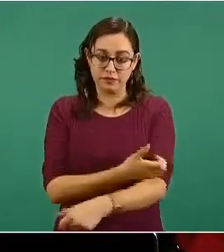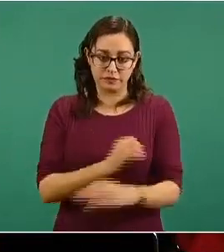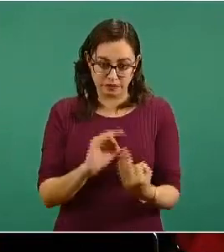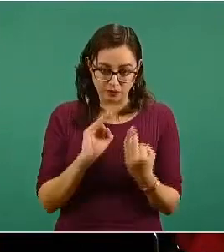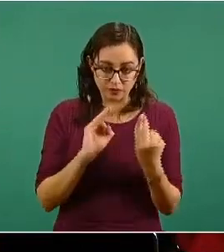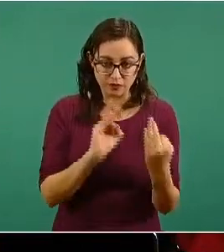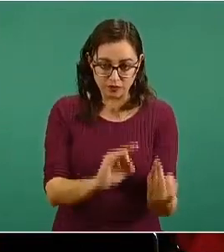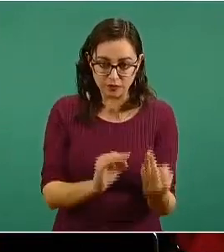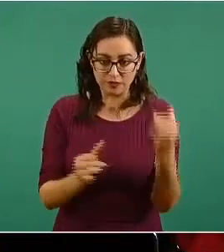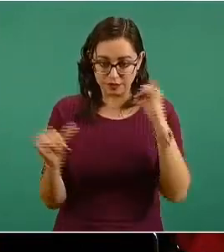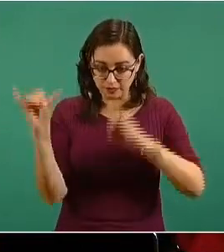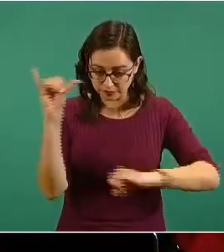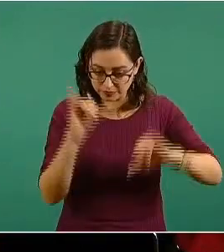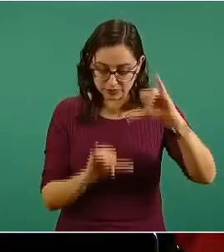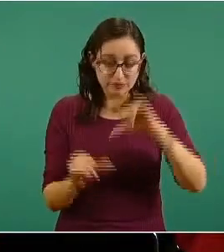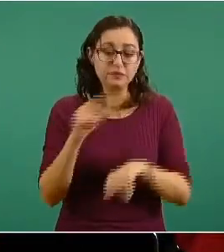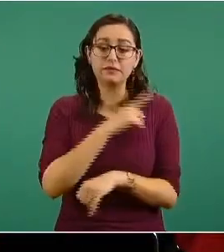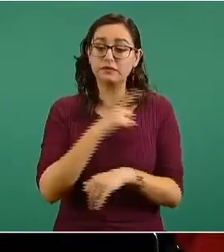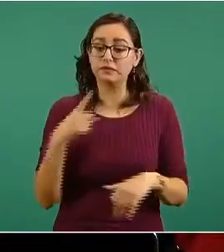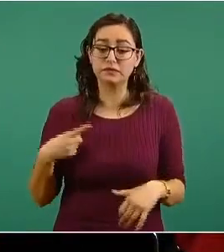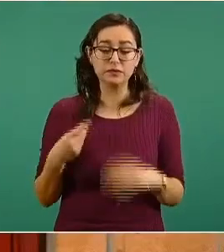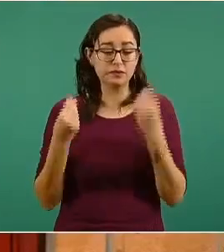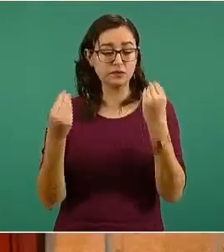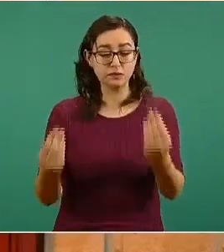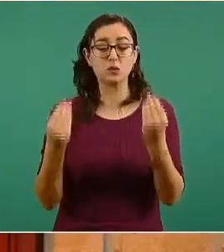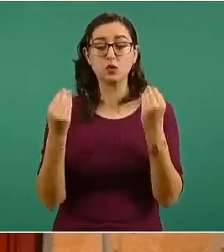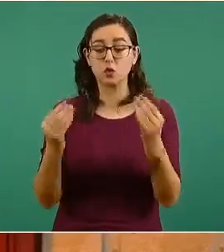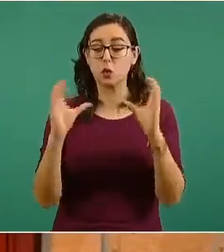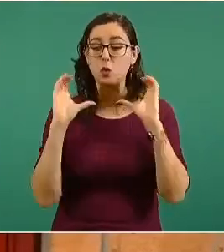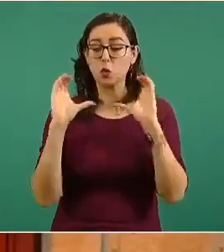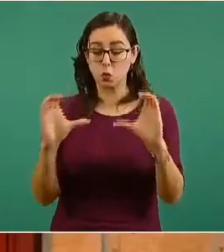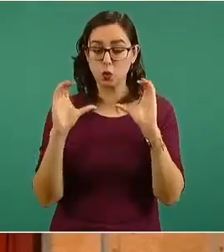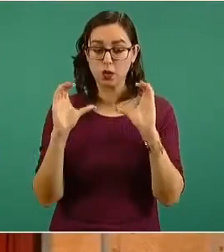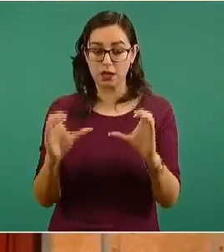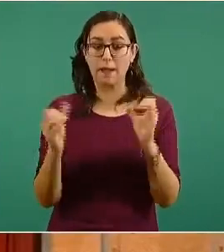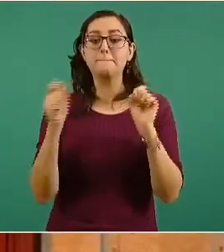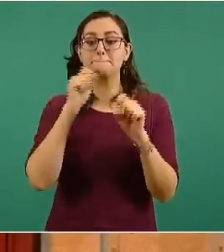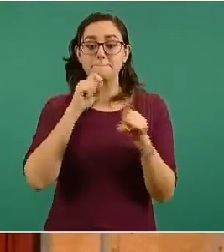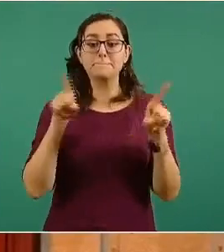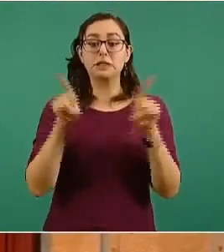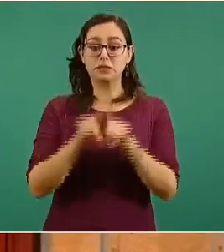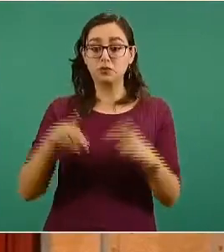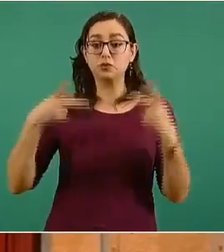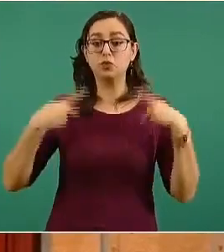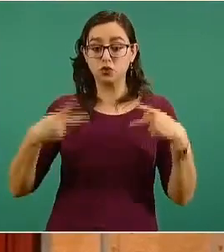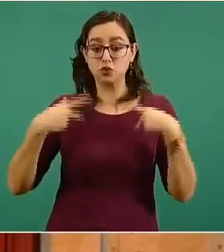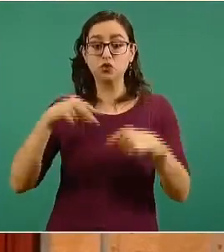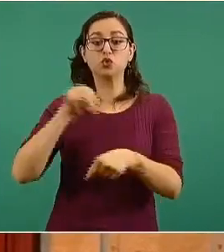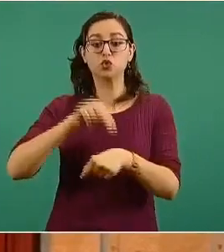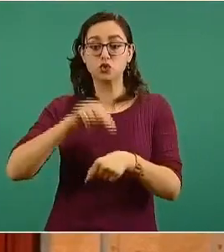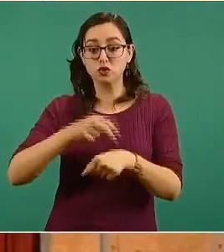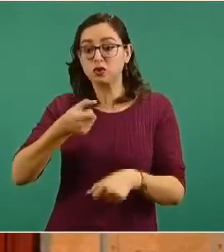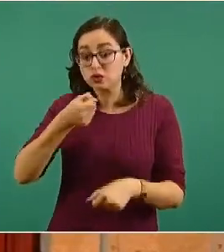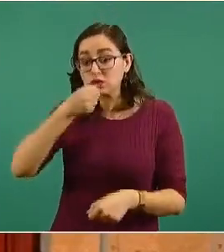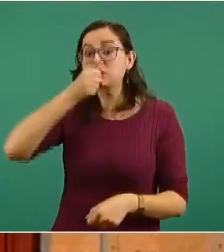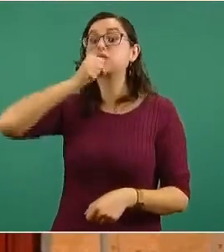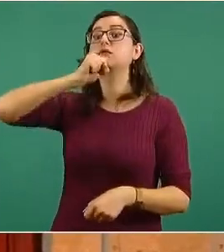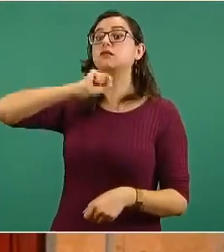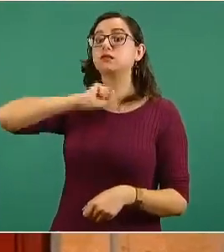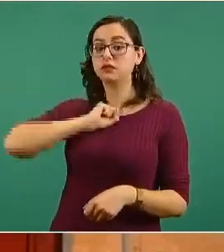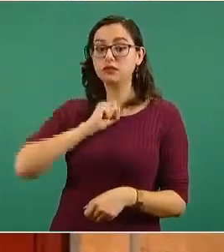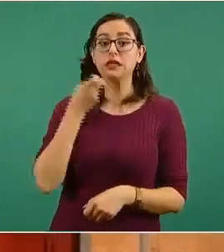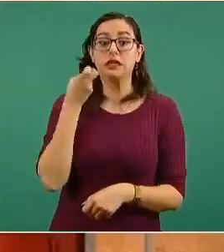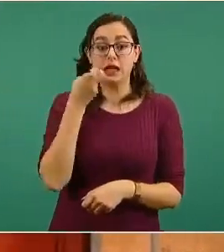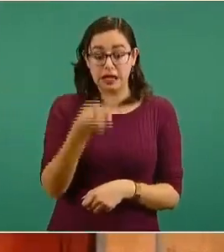en las unidades de laboratorio, así como el personal médico que intuba a las personas enfermas de